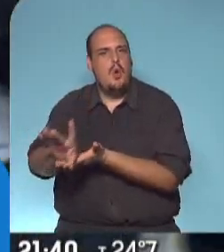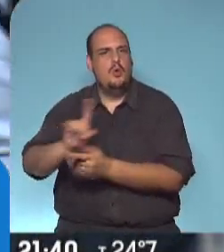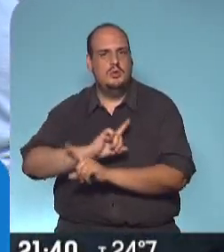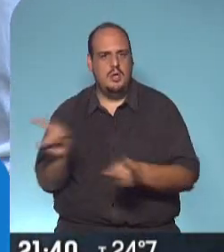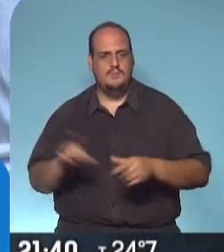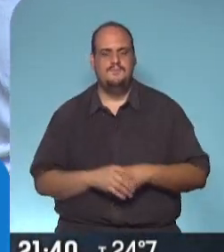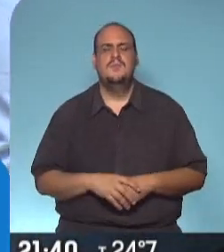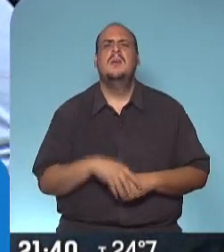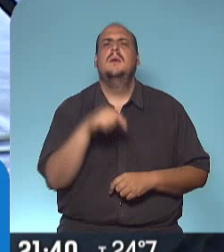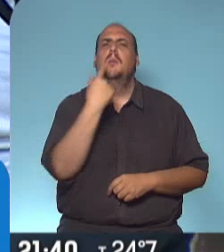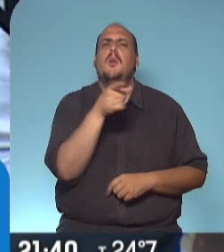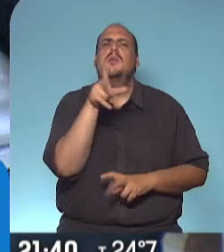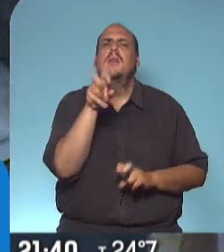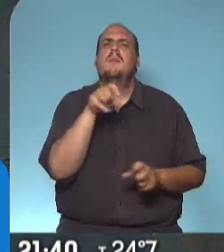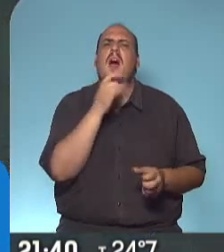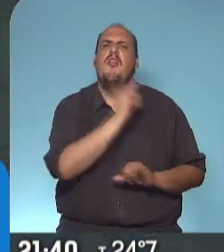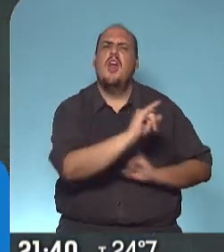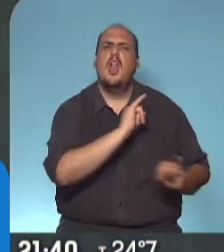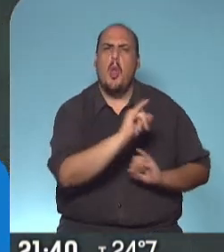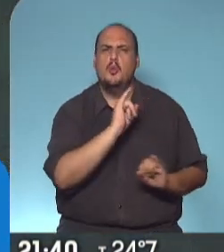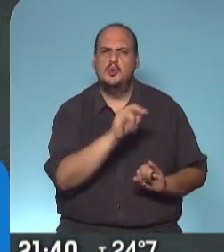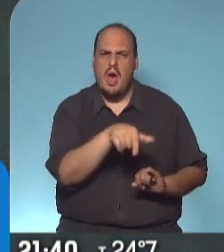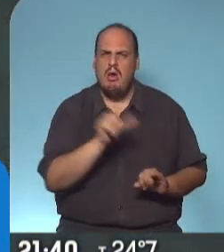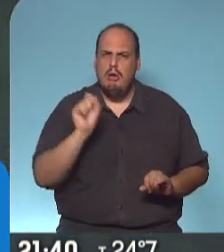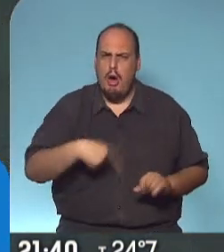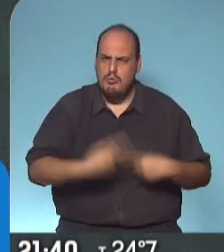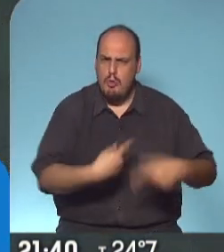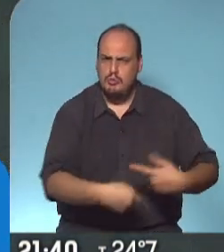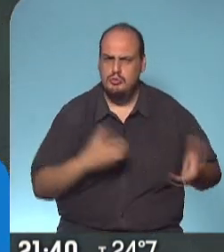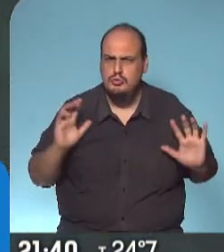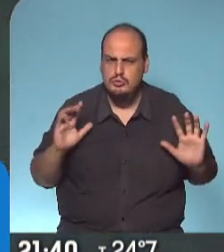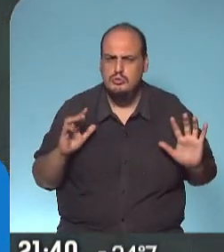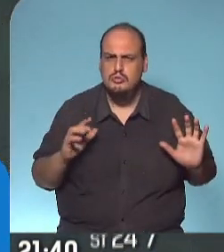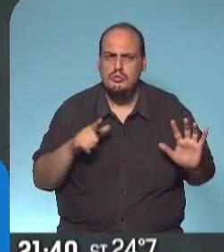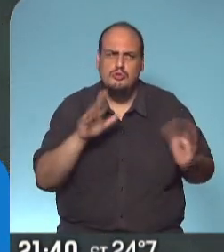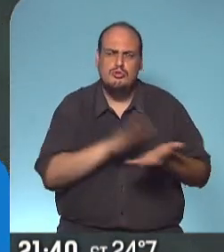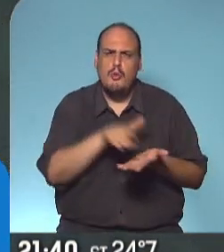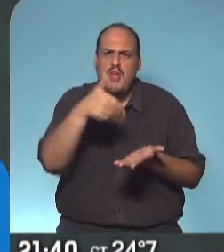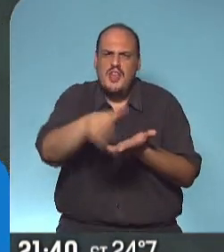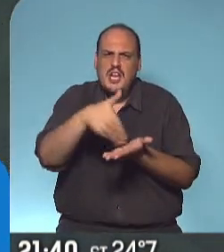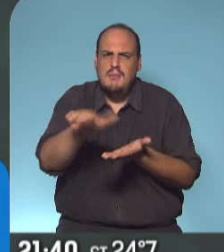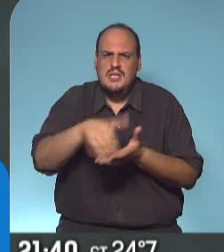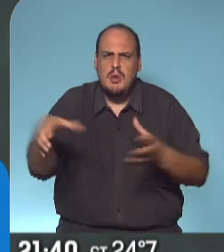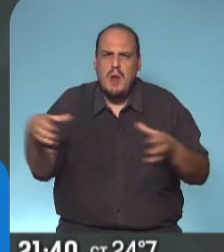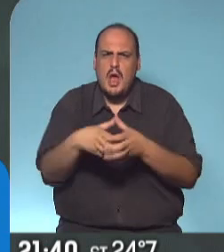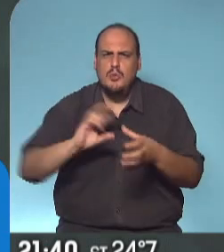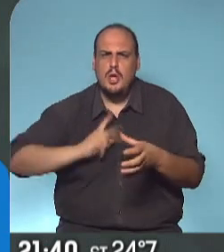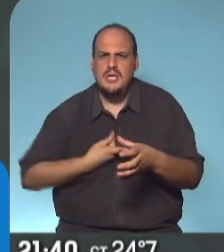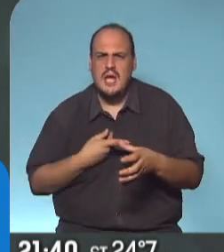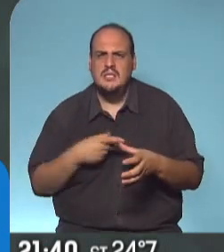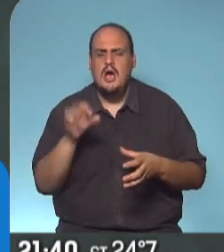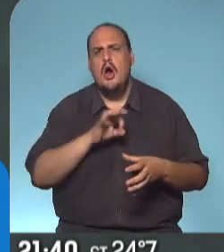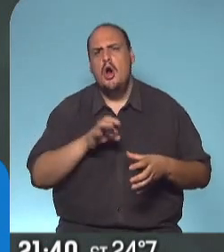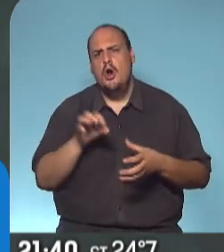de denuncias se hacen a menudo? ¿Tienen a menudo información de este estilo, de discriminación para con el colectivo trans o, en este caso,